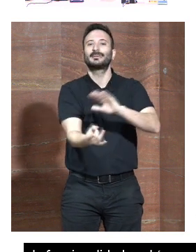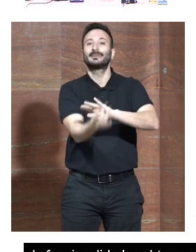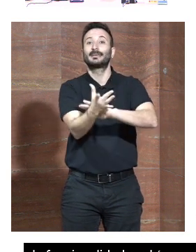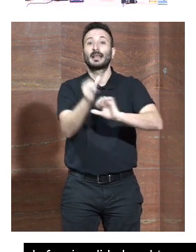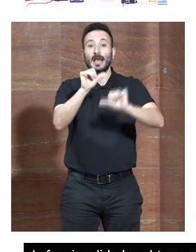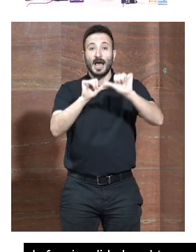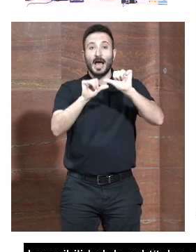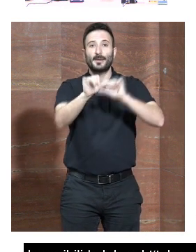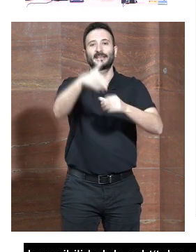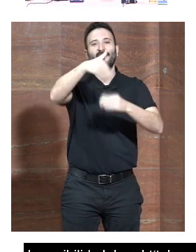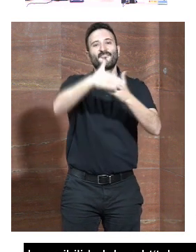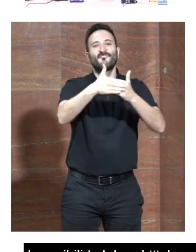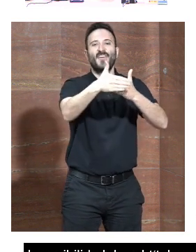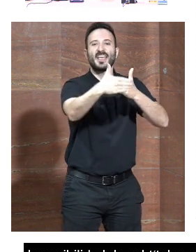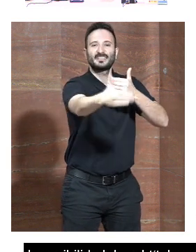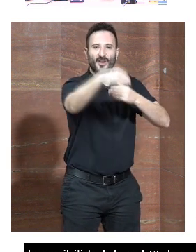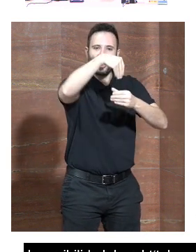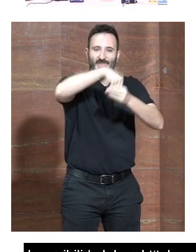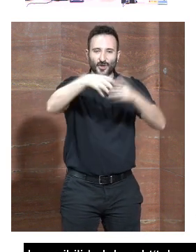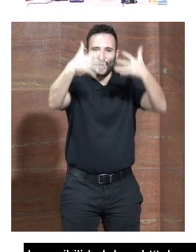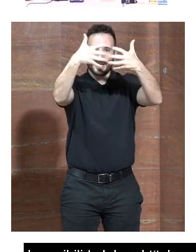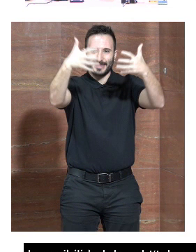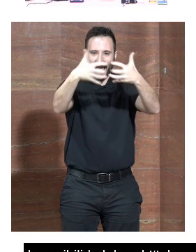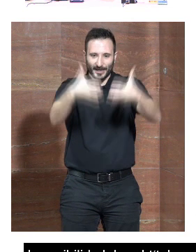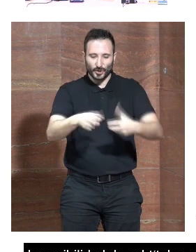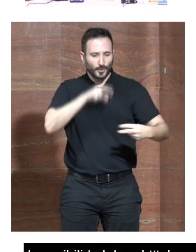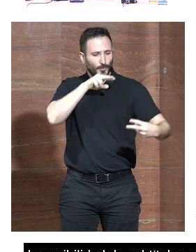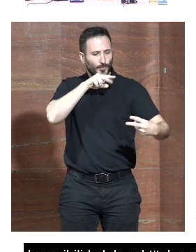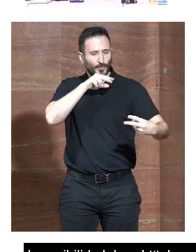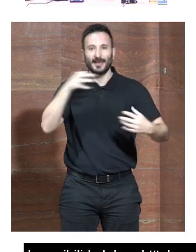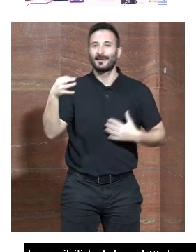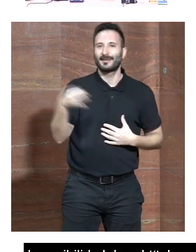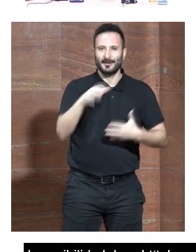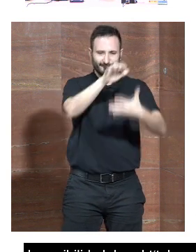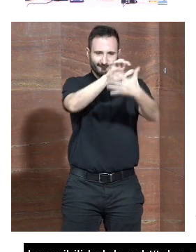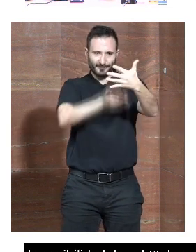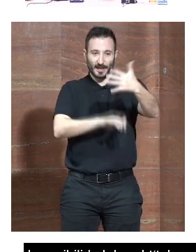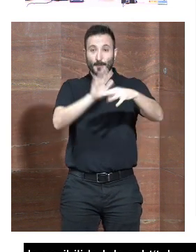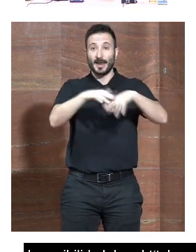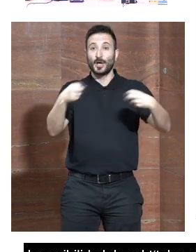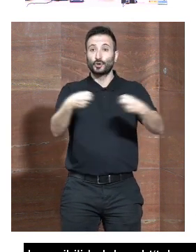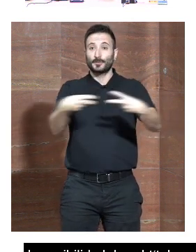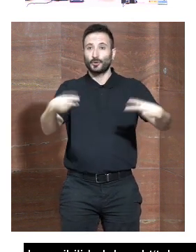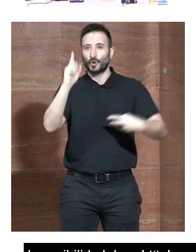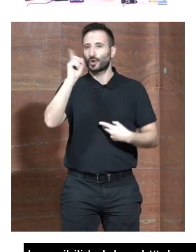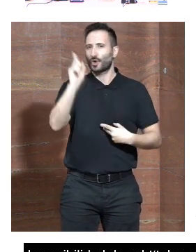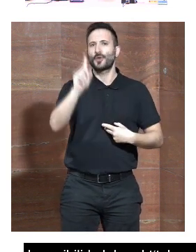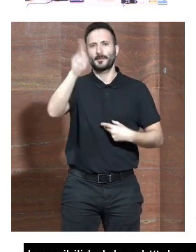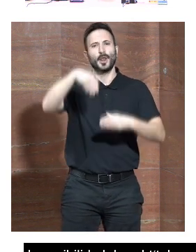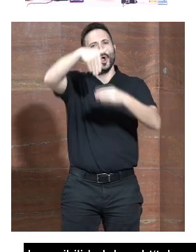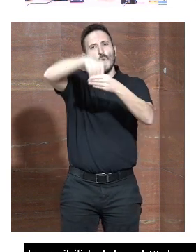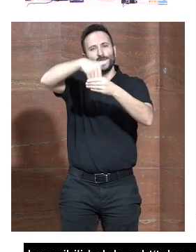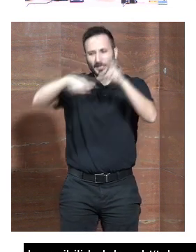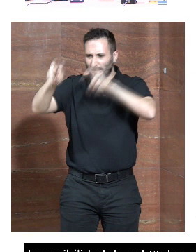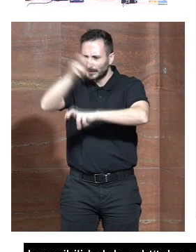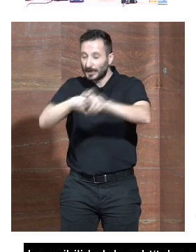para que luego tengas un fichero con todo el texto de lo que se ha dicho, y ya no solo para poder ver los subtítulos, sino para buscar contenido. O sea, eso se